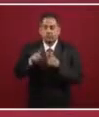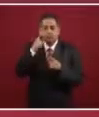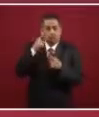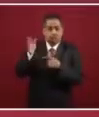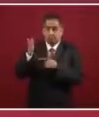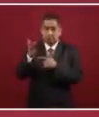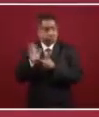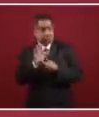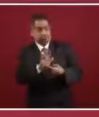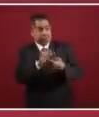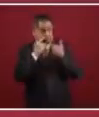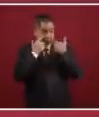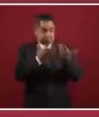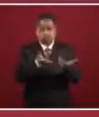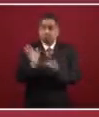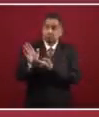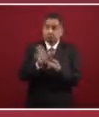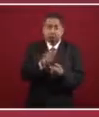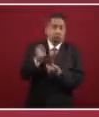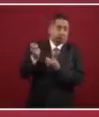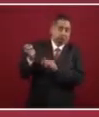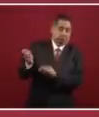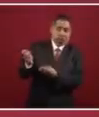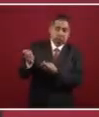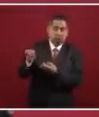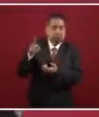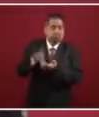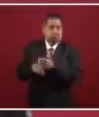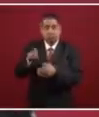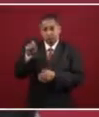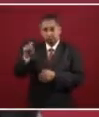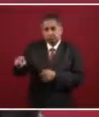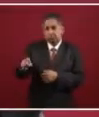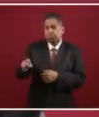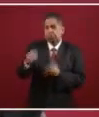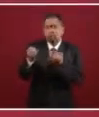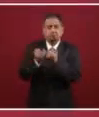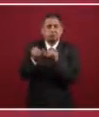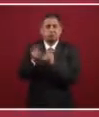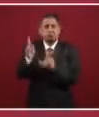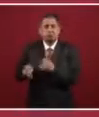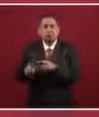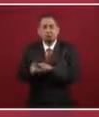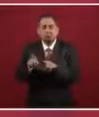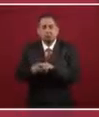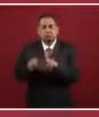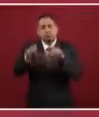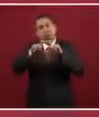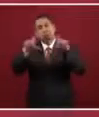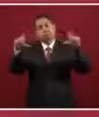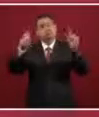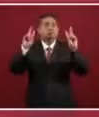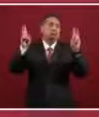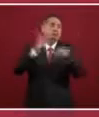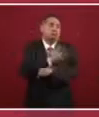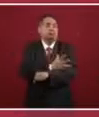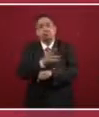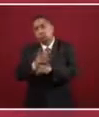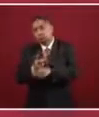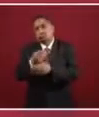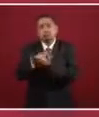demostrar de que era un simple lema lo de la honestidad